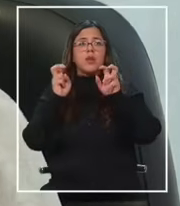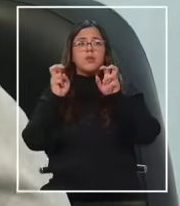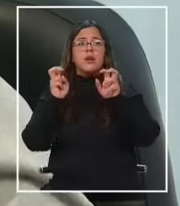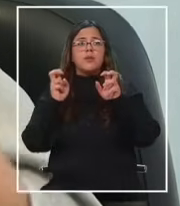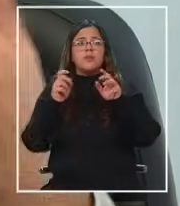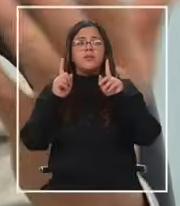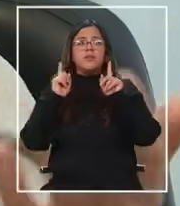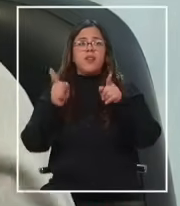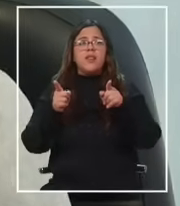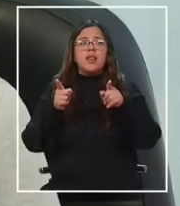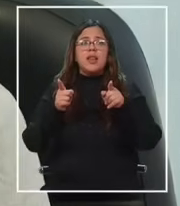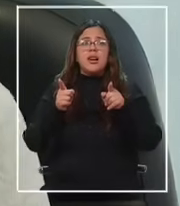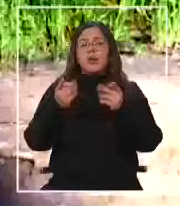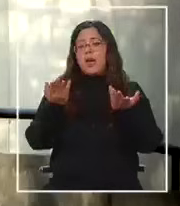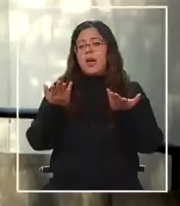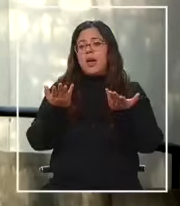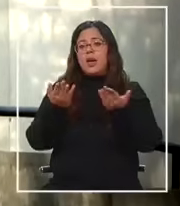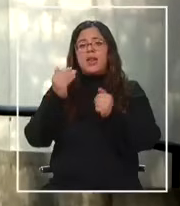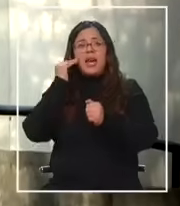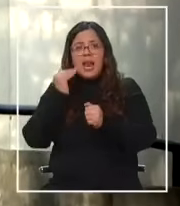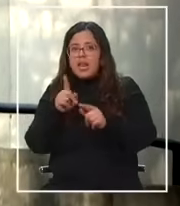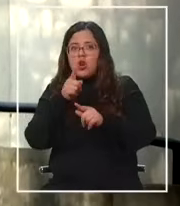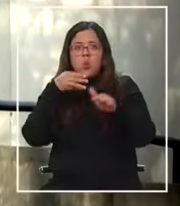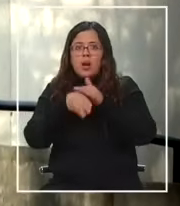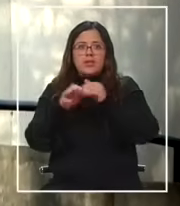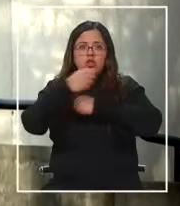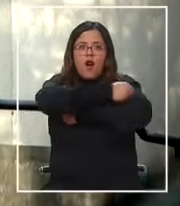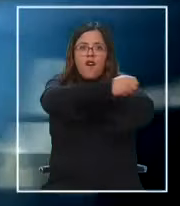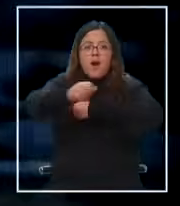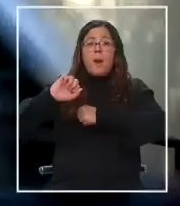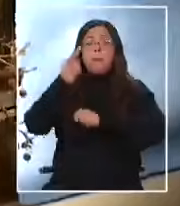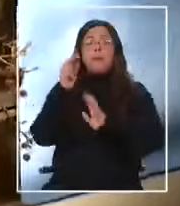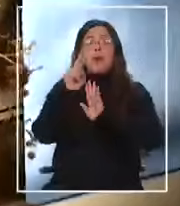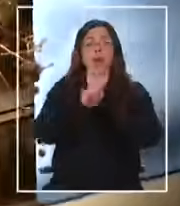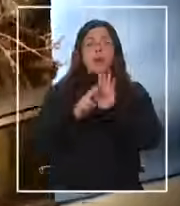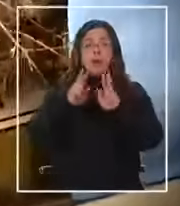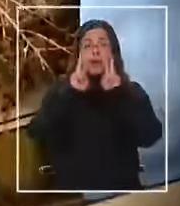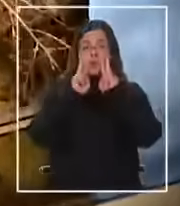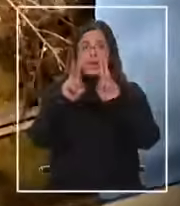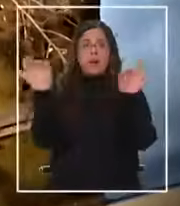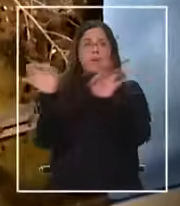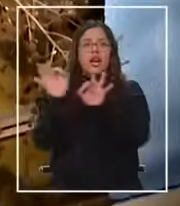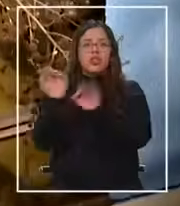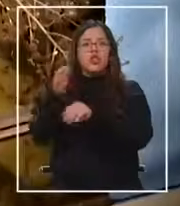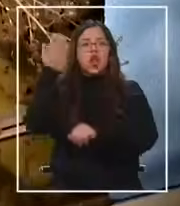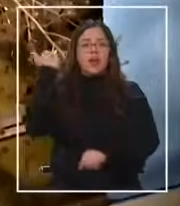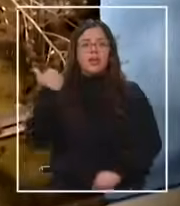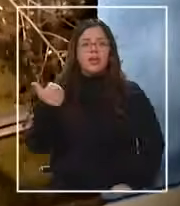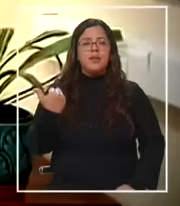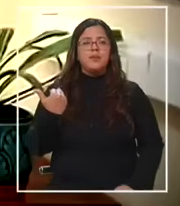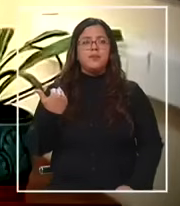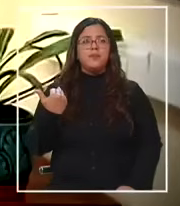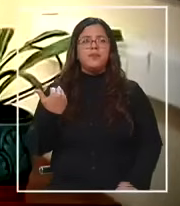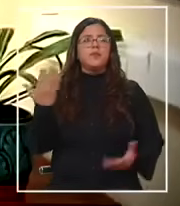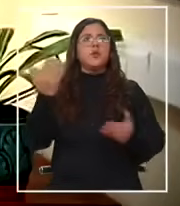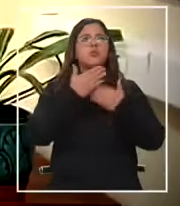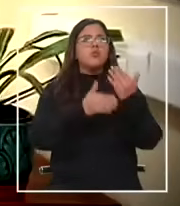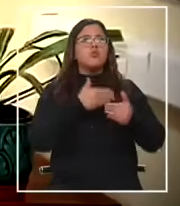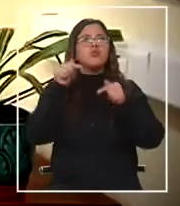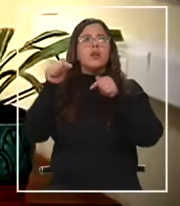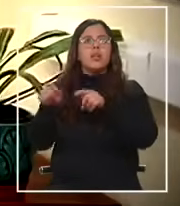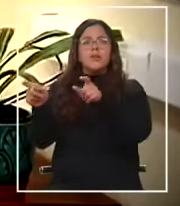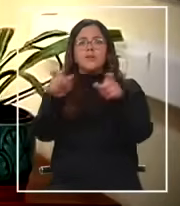preocuparía de que no tuviera acceso a una ventana, por ejemplo. En nuestro primer reportaje, esta es la explicación. ¿Cómo funciona? Tiene una